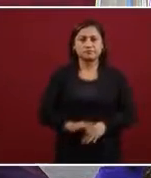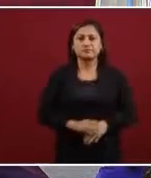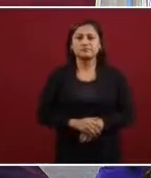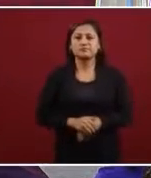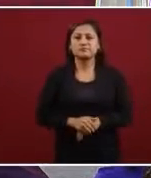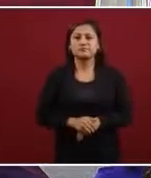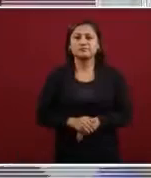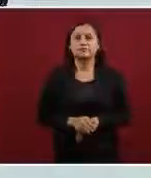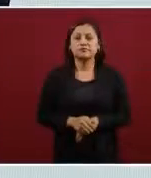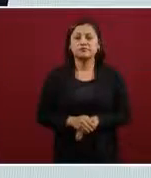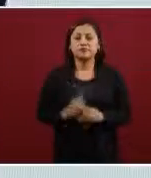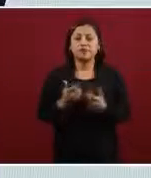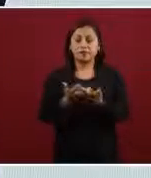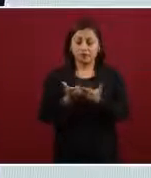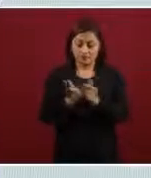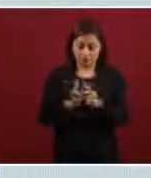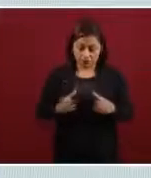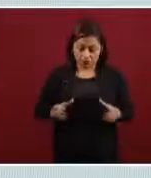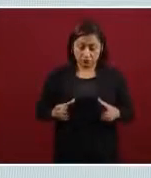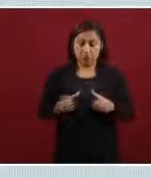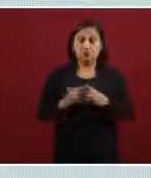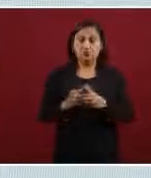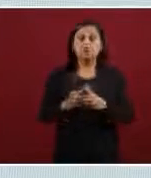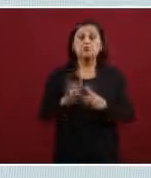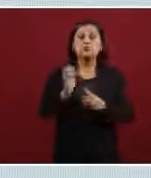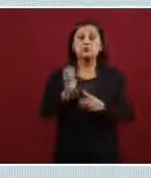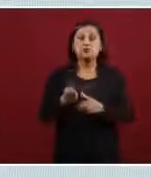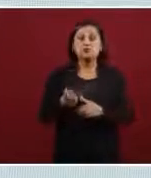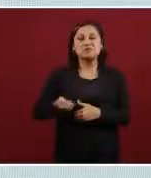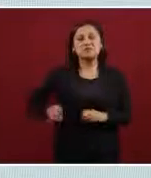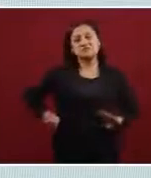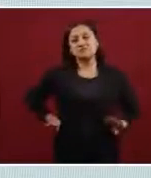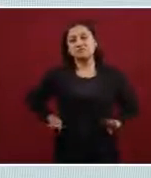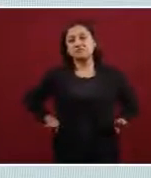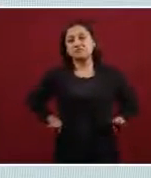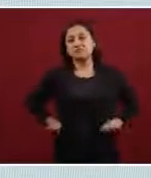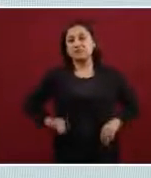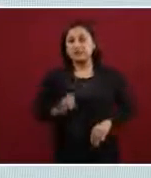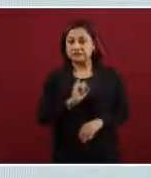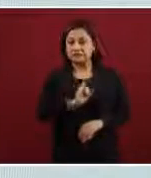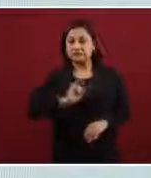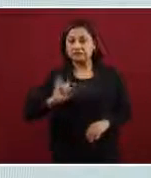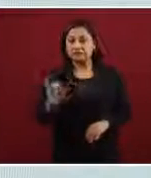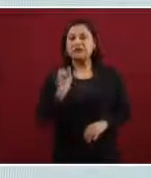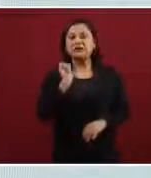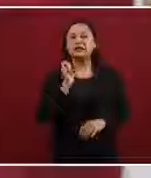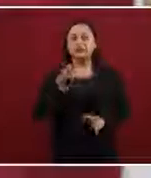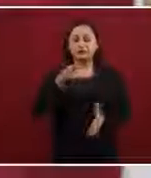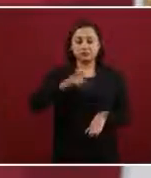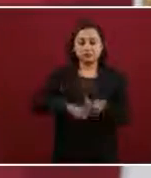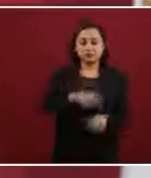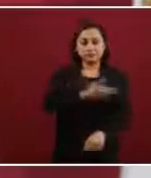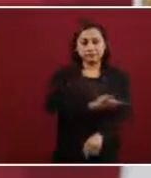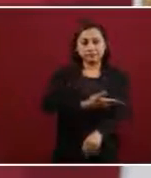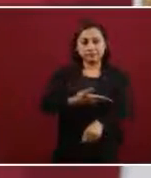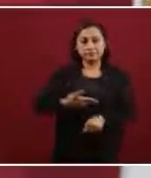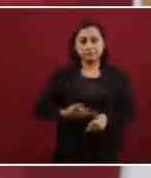Ser de izquierda significa ser honestos. El corrupto no es de